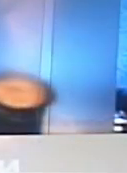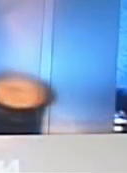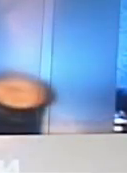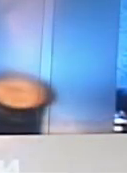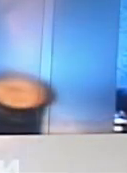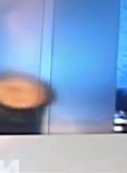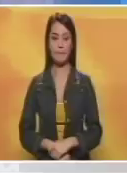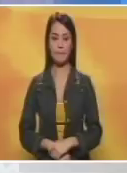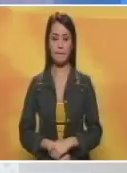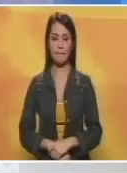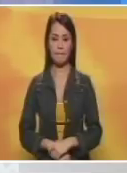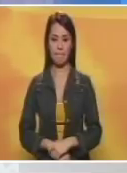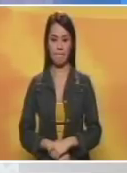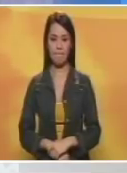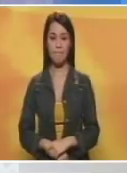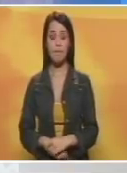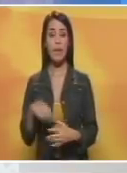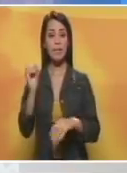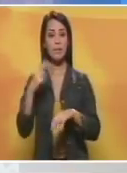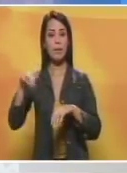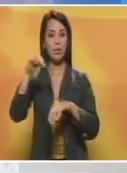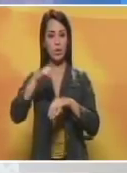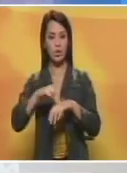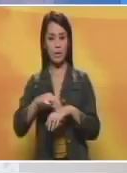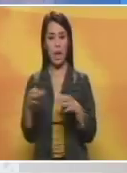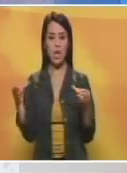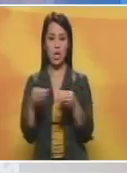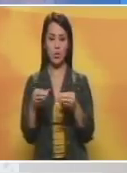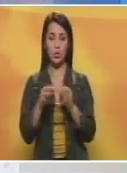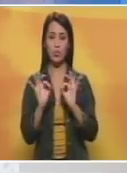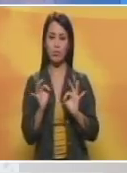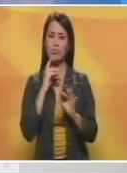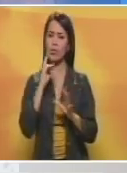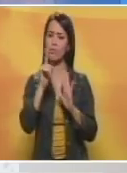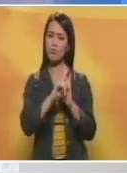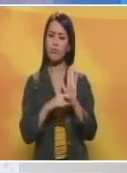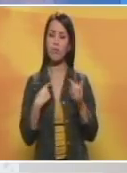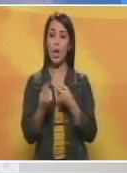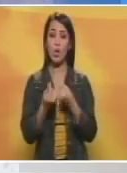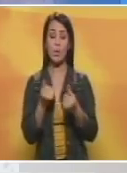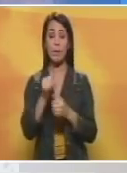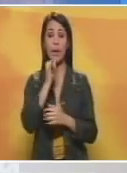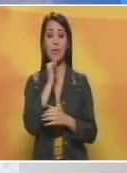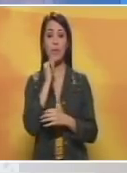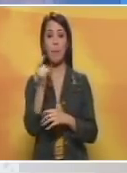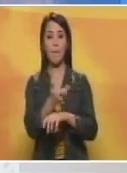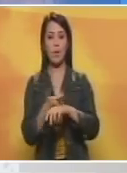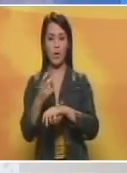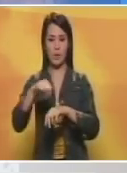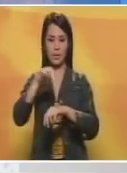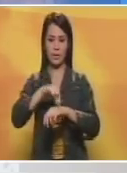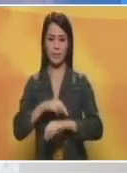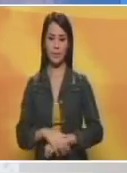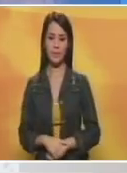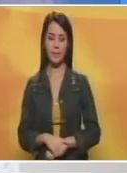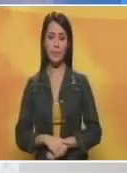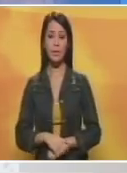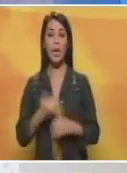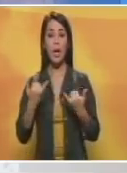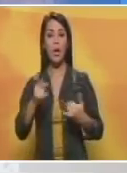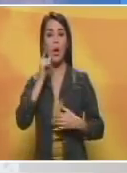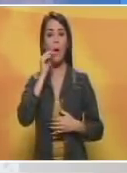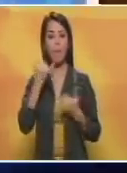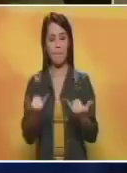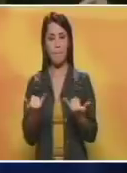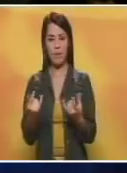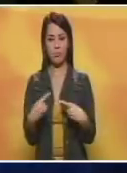continuamos con más información la asamblea nacional en comisión delegada aborda las medidas económicas anunciadas por el gobierno nacional con el gobela se encuentra